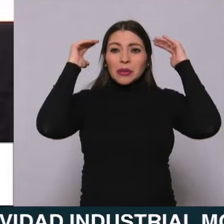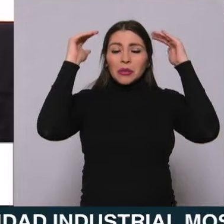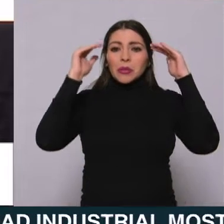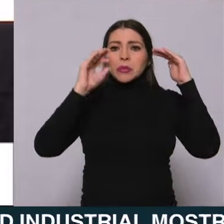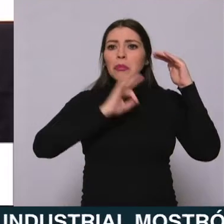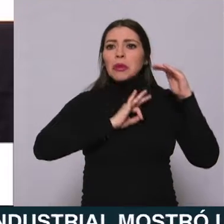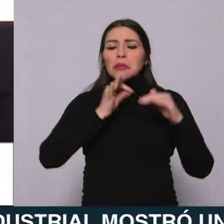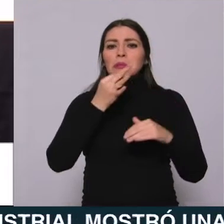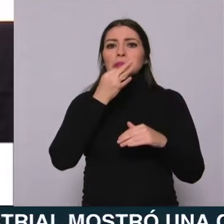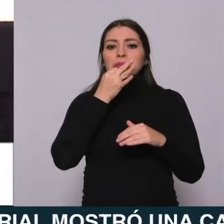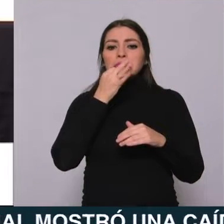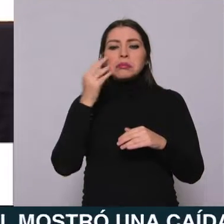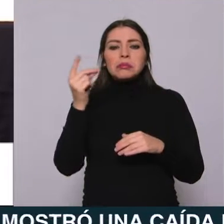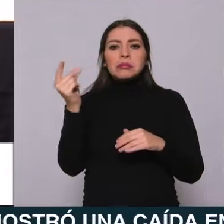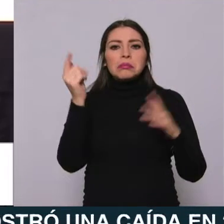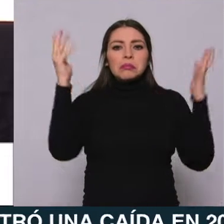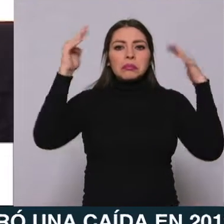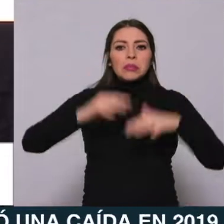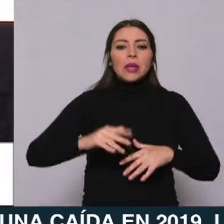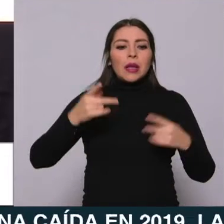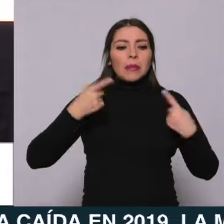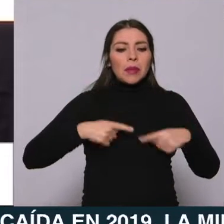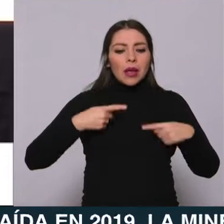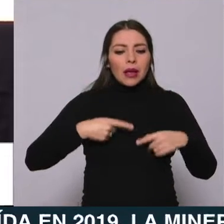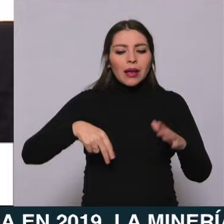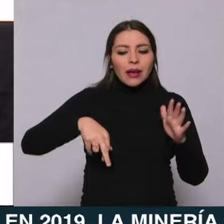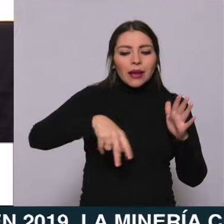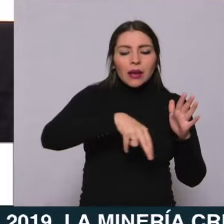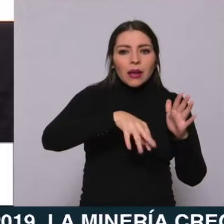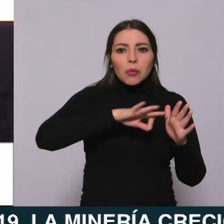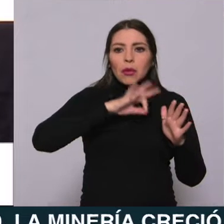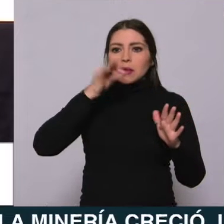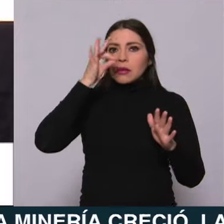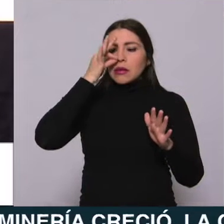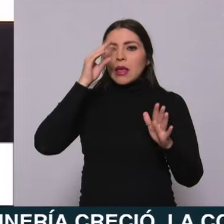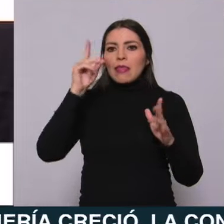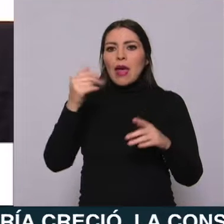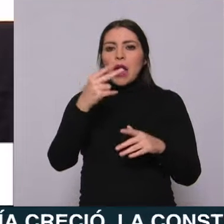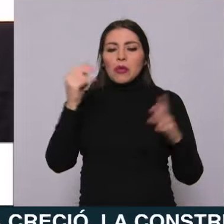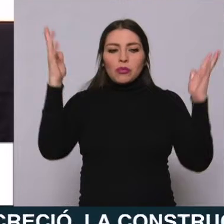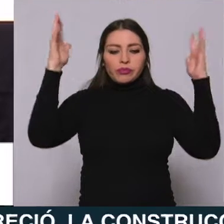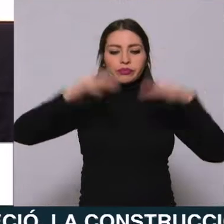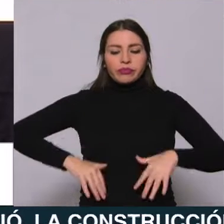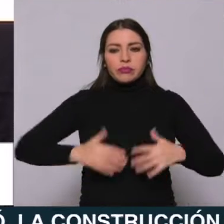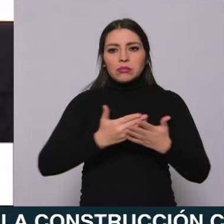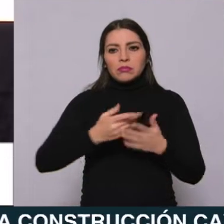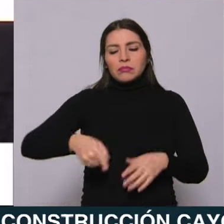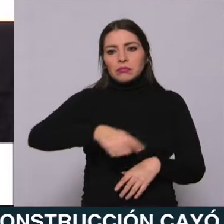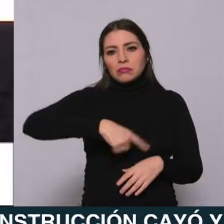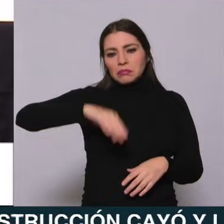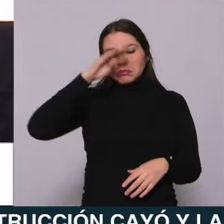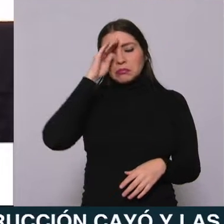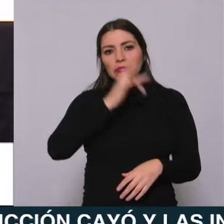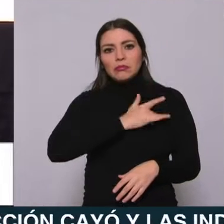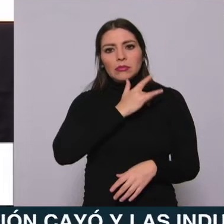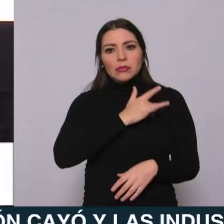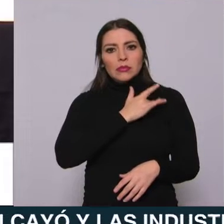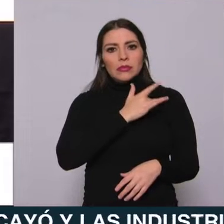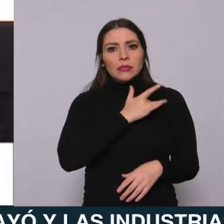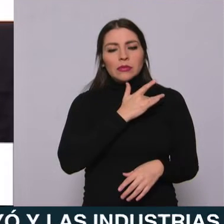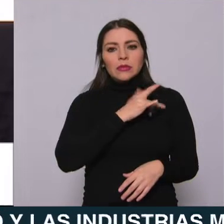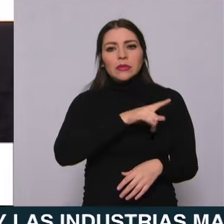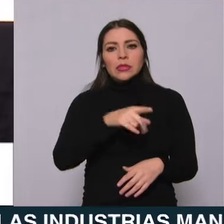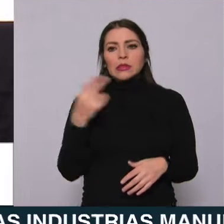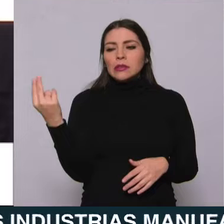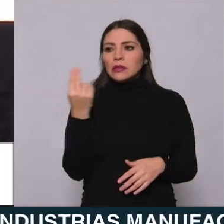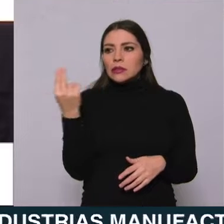colapsar y afectar a cualquier persona que se encuentre abajo de ello. Por lo cual consideramos que deberán de hacerse